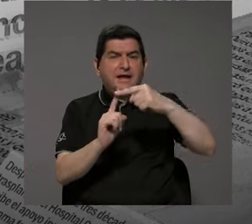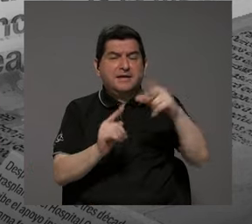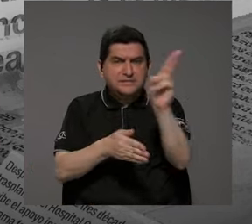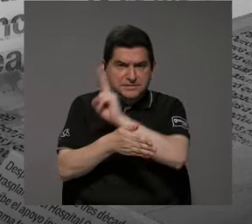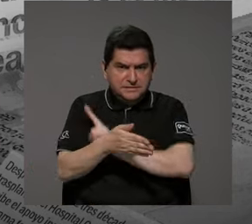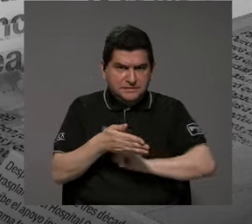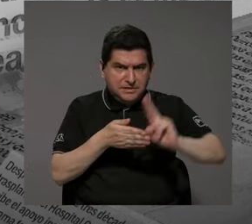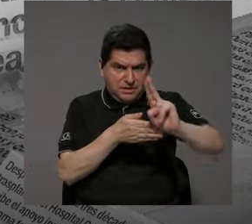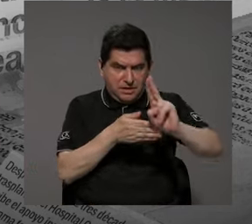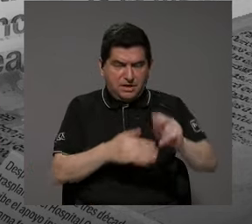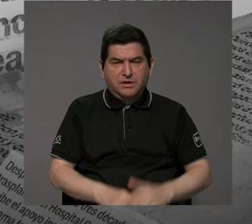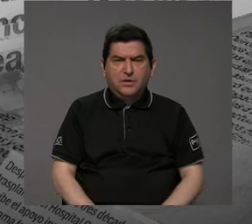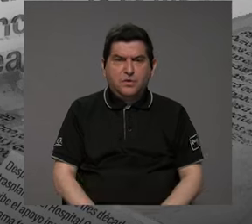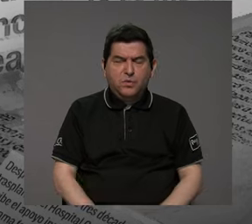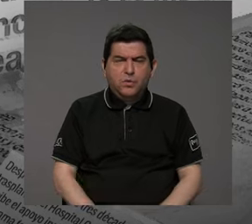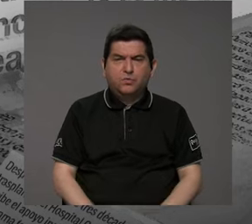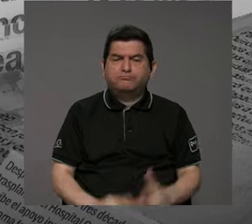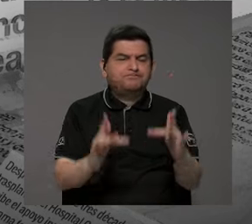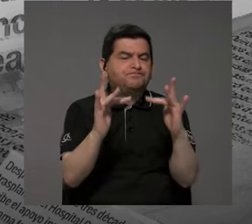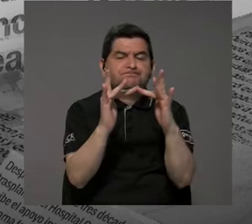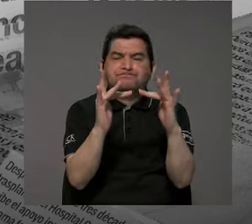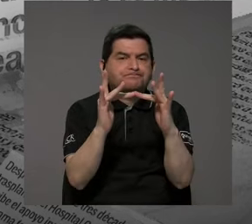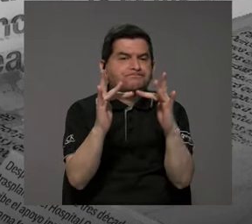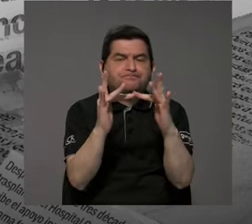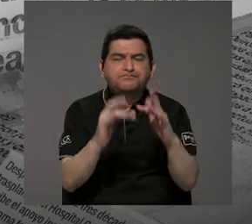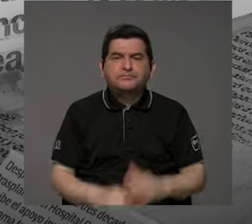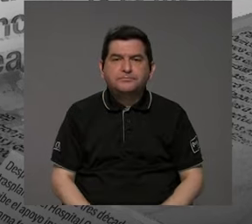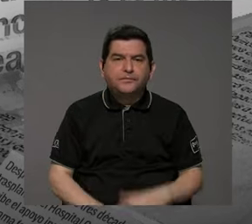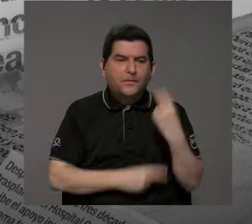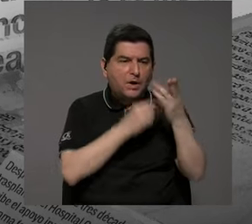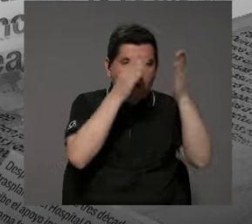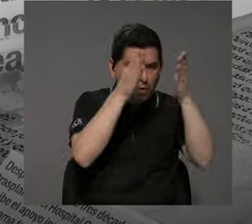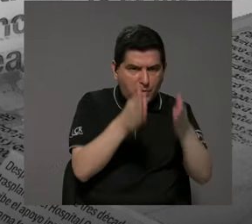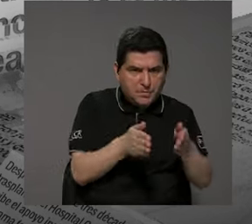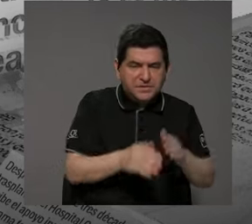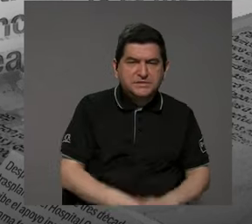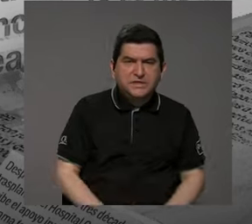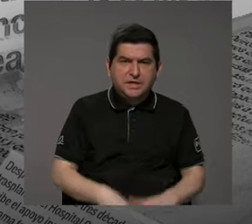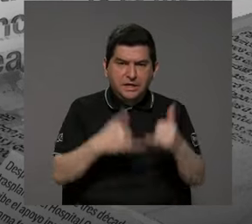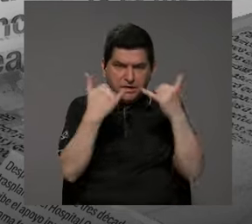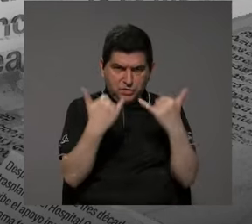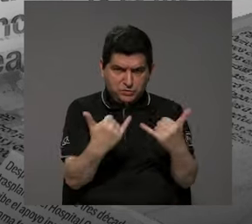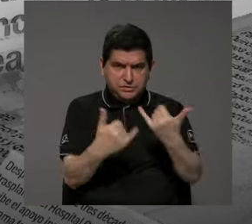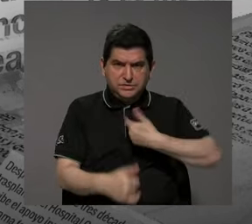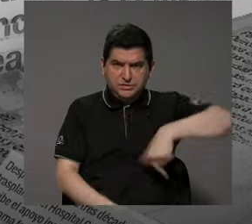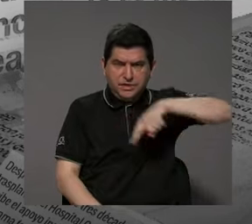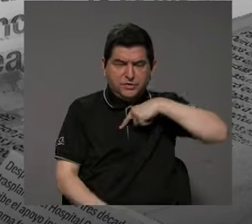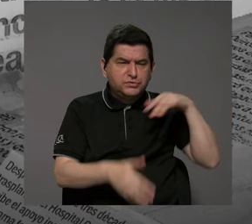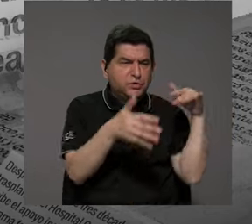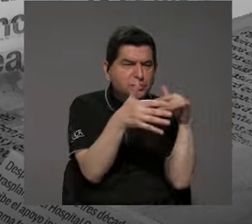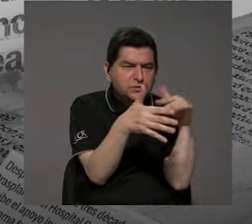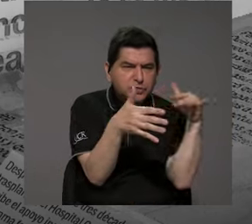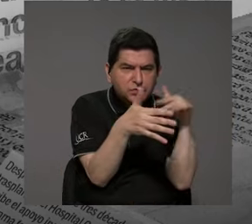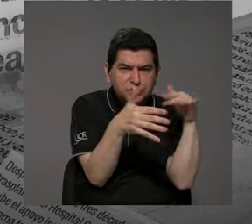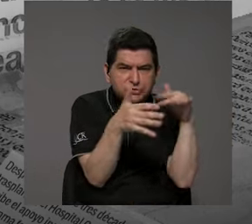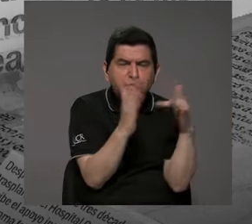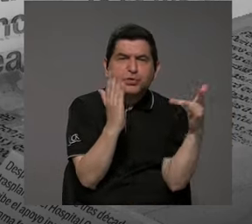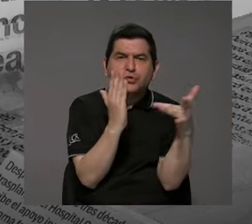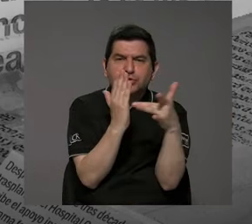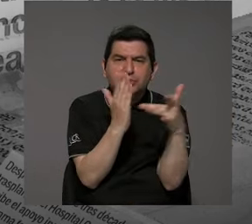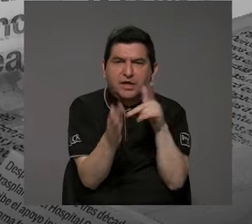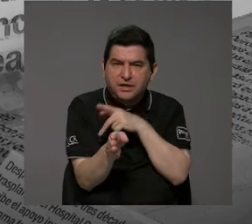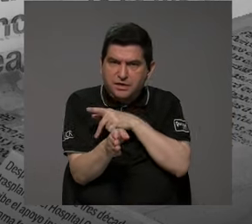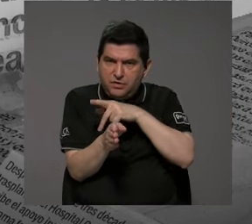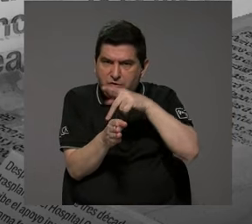universidad no entró en contacto con eh los vecinos y vecinas y nos pusimos a hacer los estudios digamos técnico